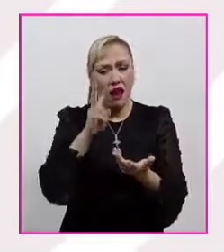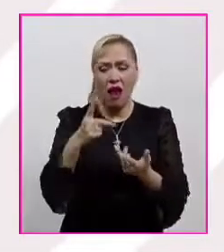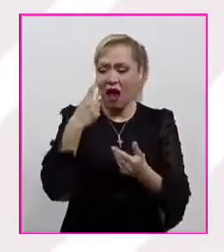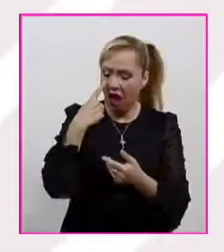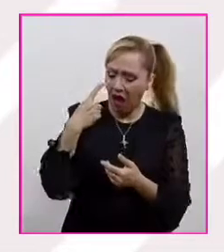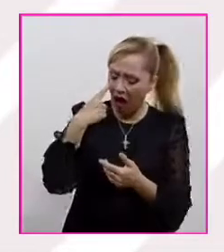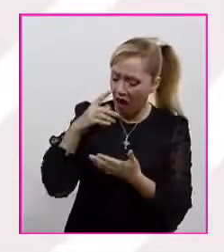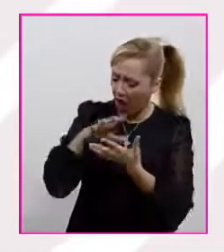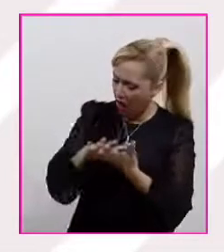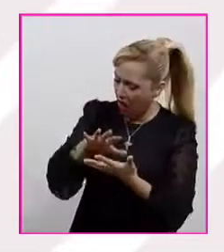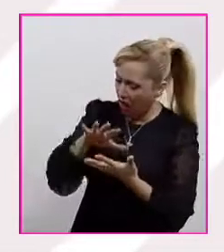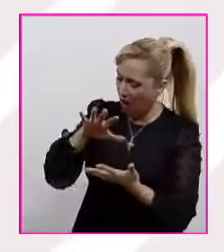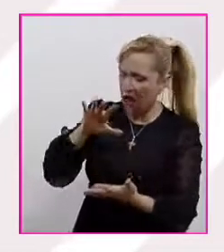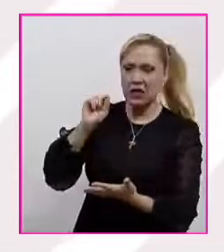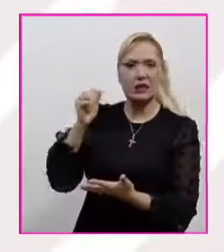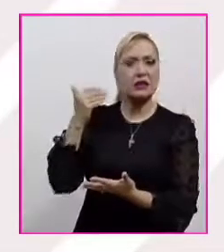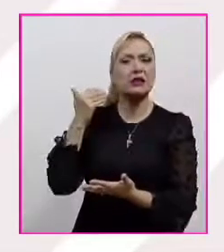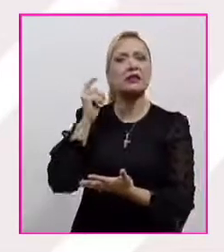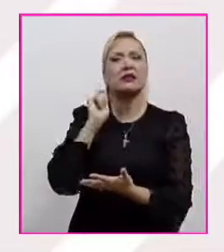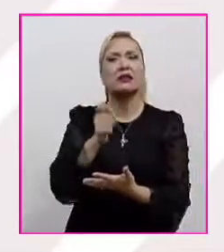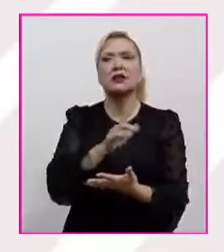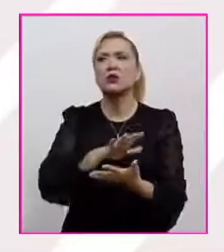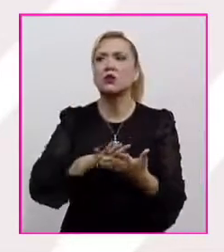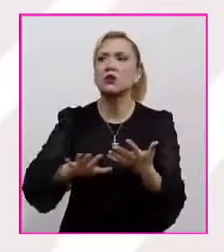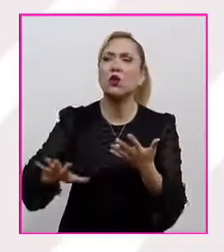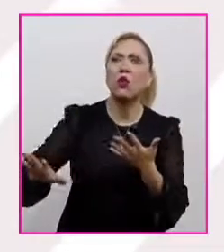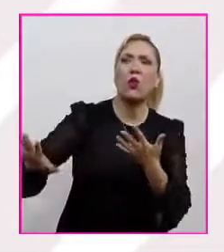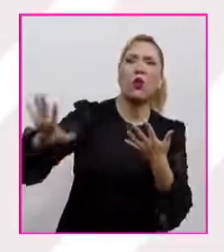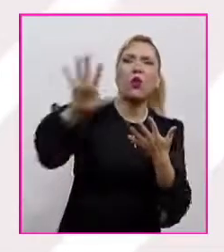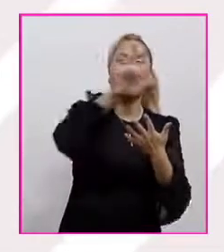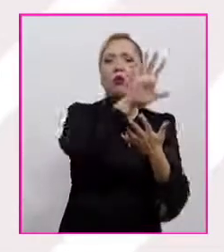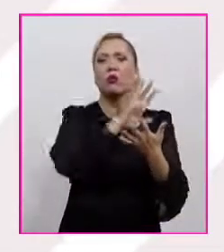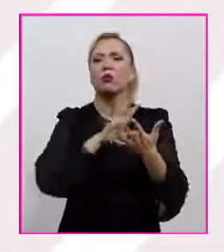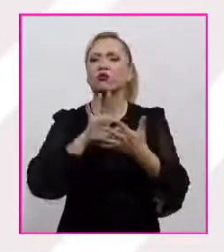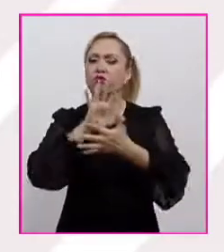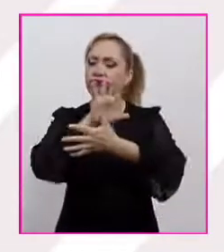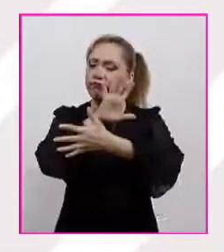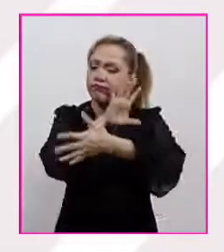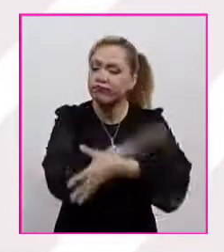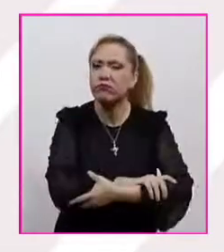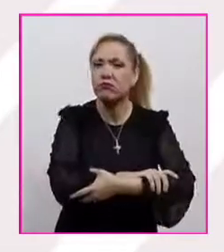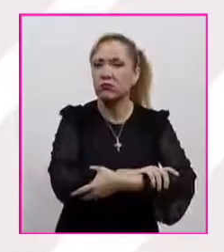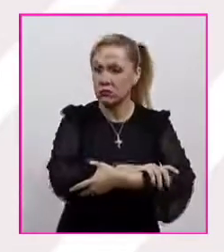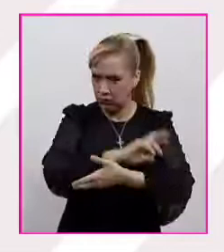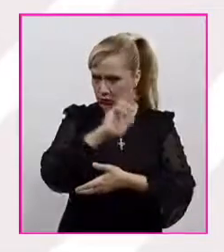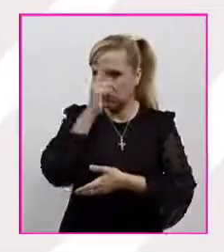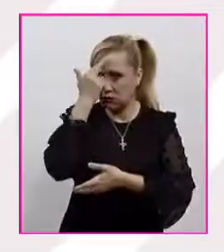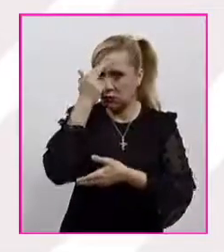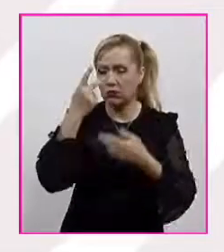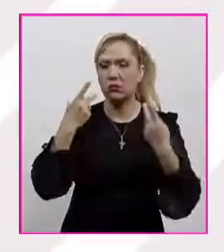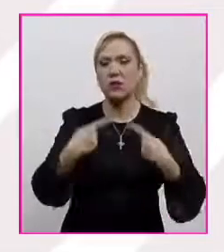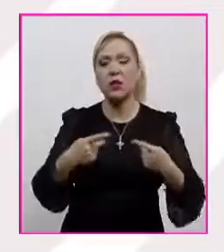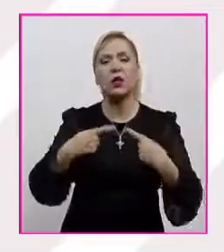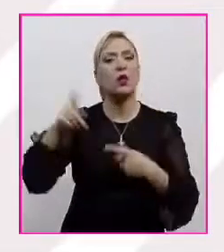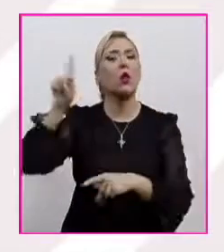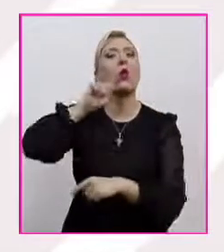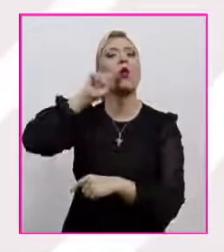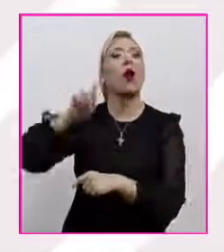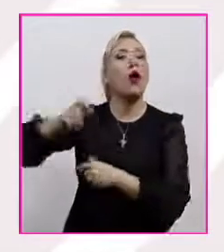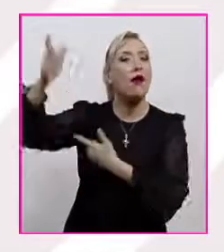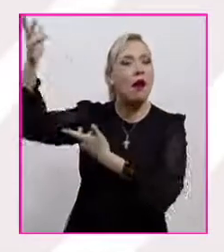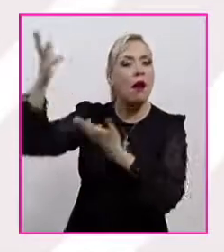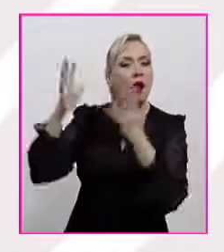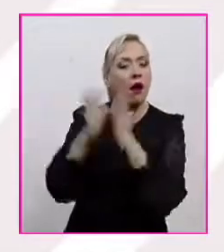claramente recientemente, que fue todo este vuelco de solidaridad con las personas que pueden venir de Ucrania.